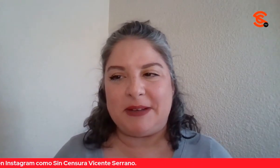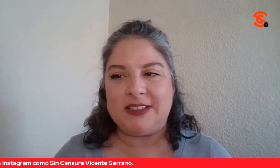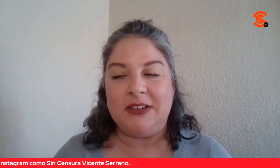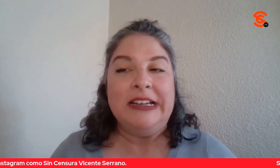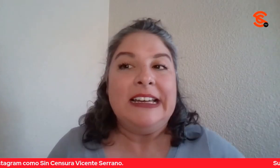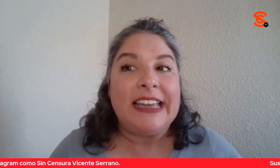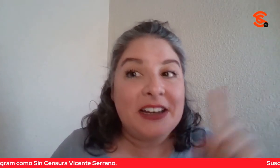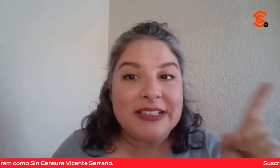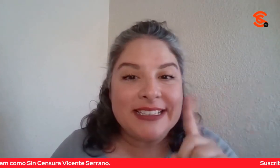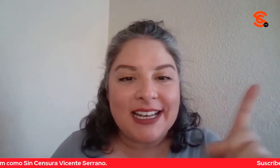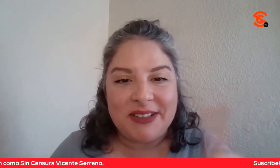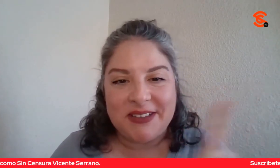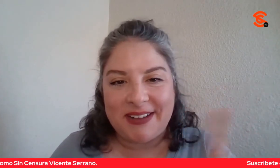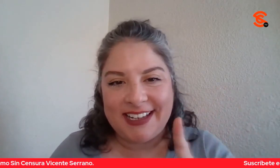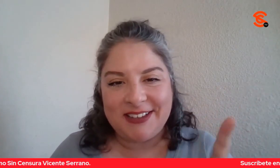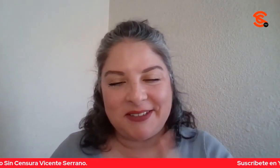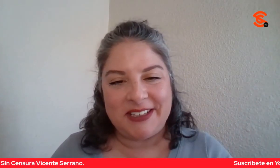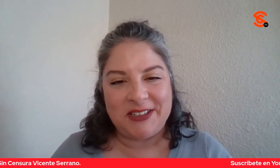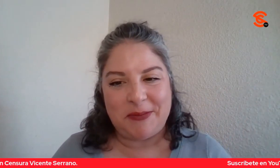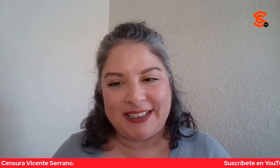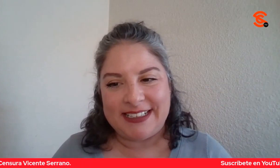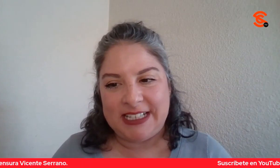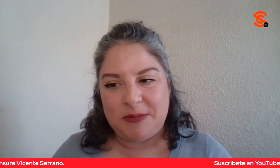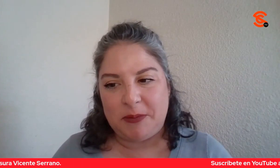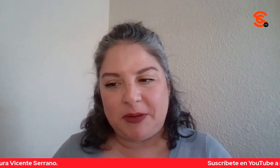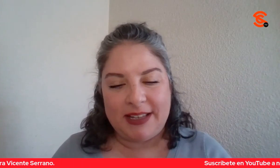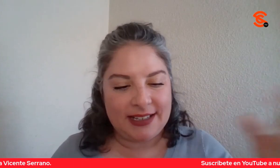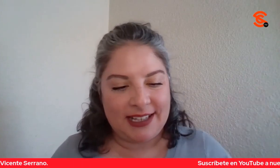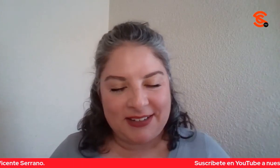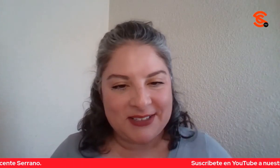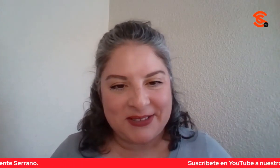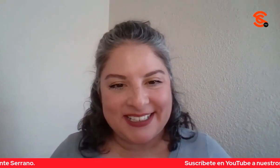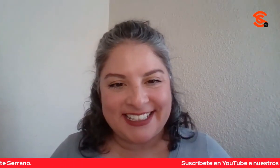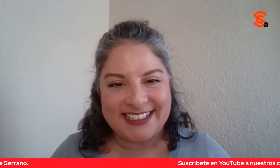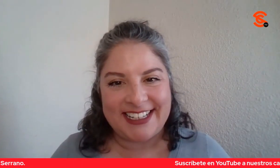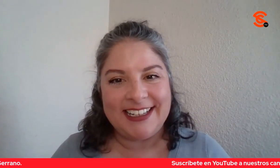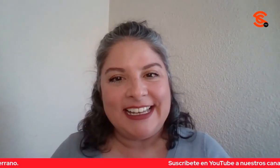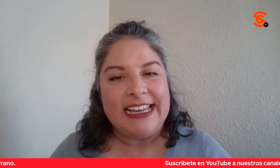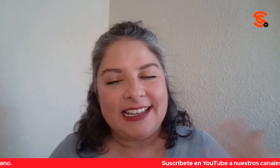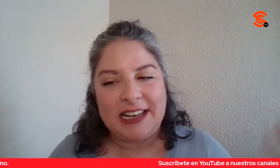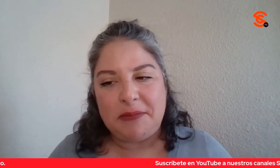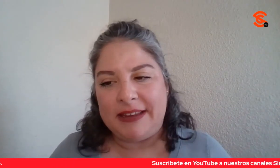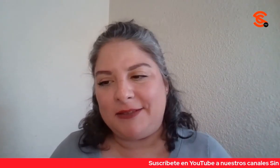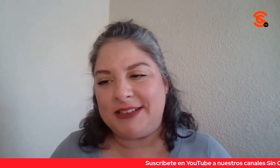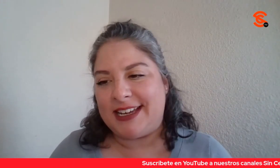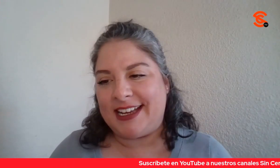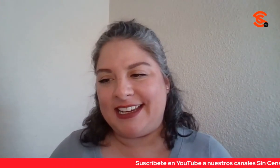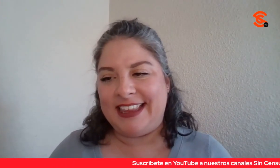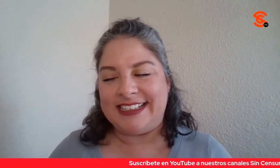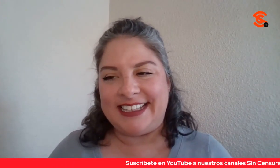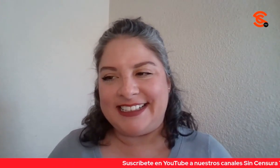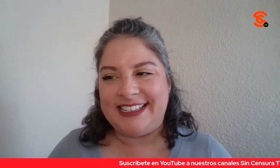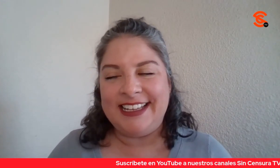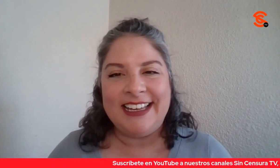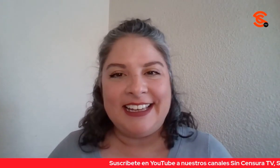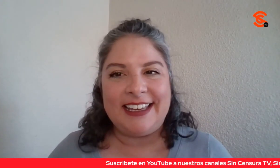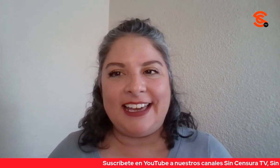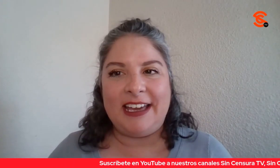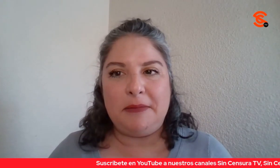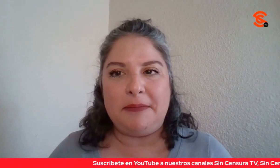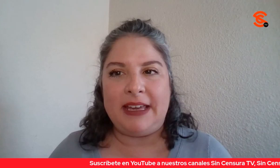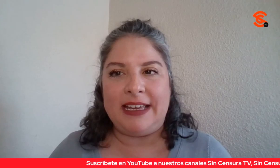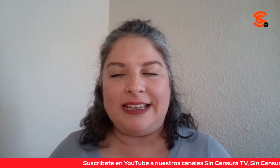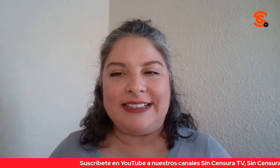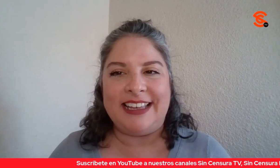este espacio, que no es el habitual en donde yo participo, pero ayer tenía unas cosas que hacer y le pedí a nuestra querida Ceci